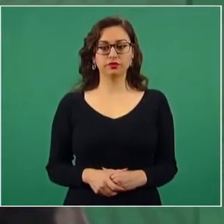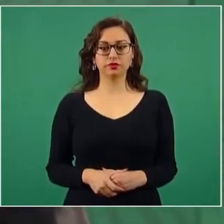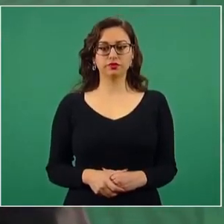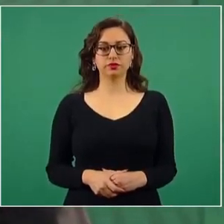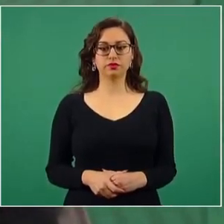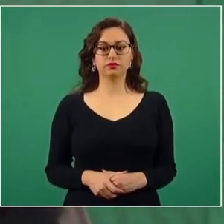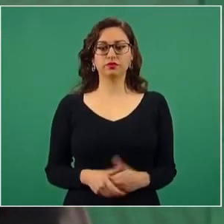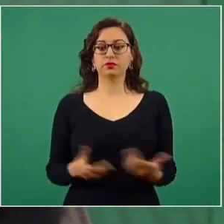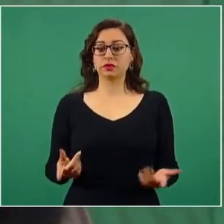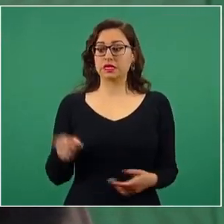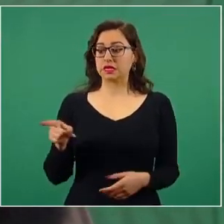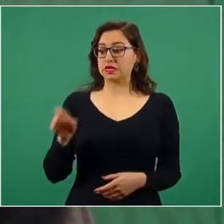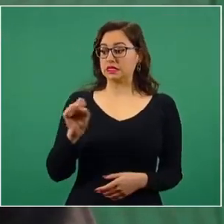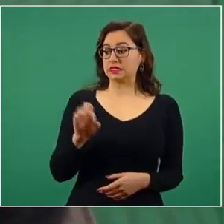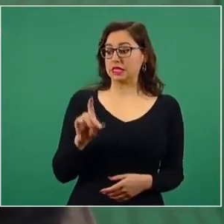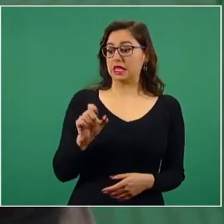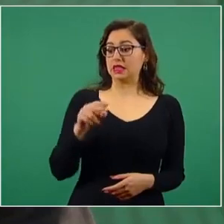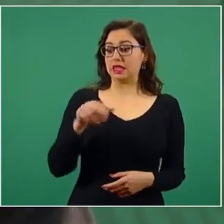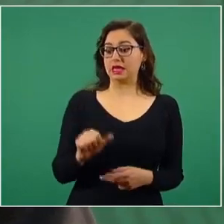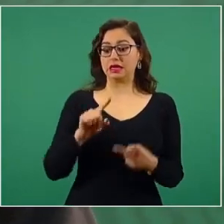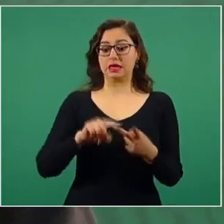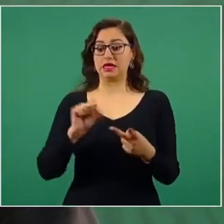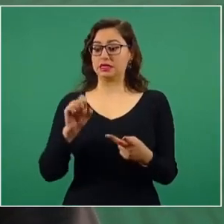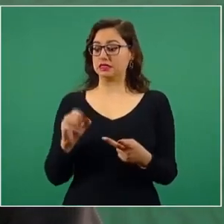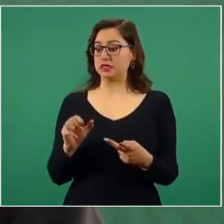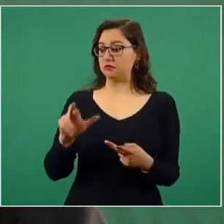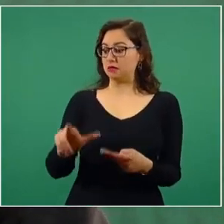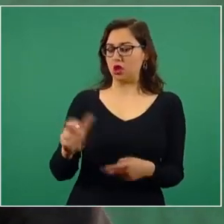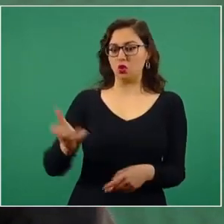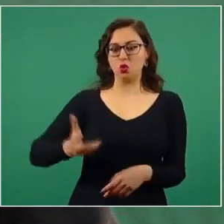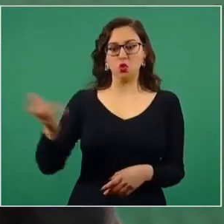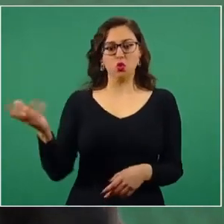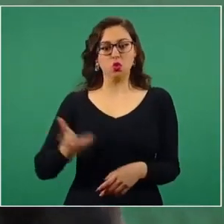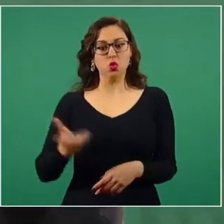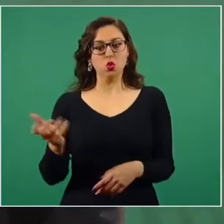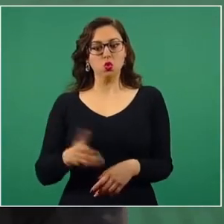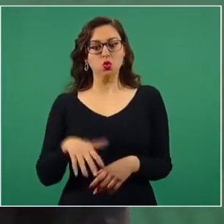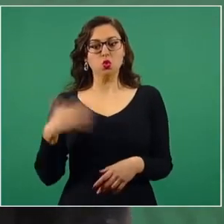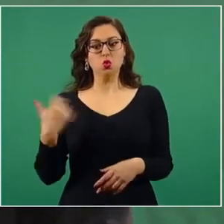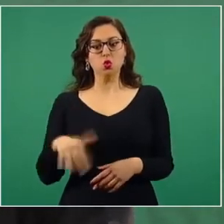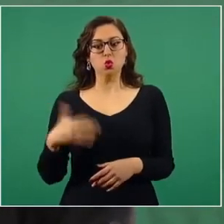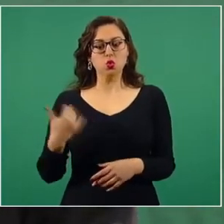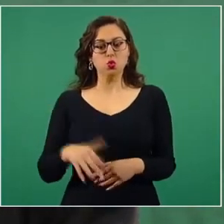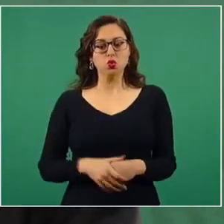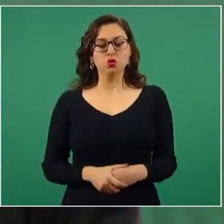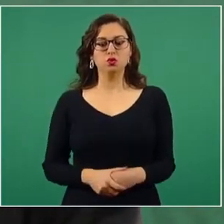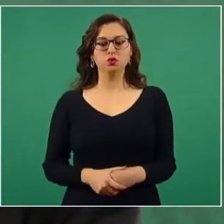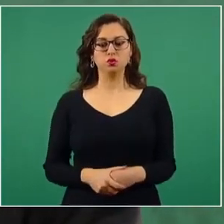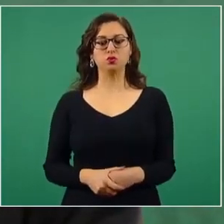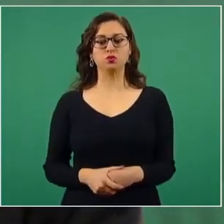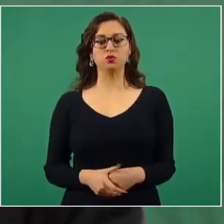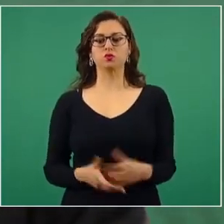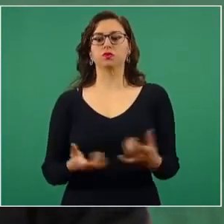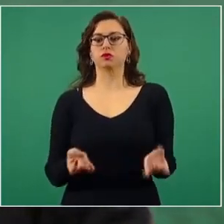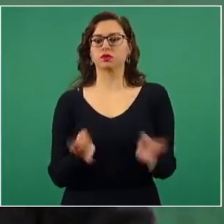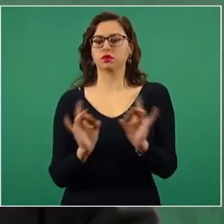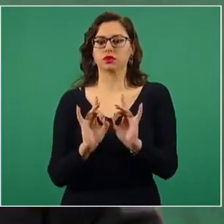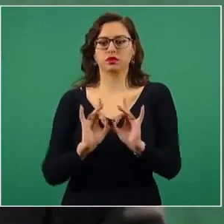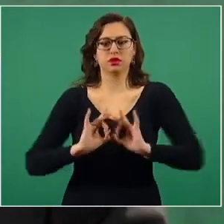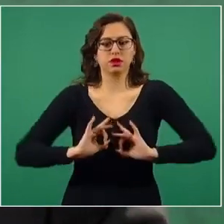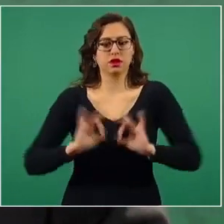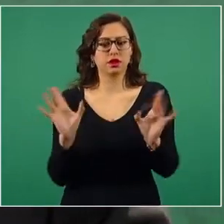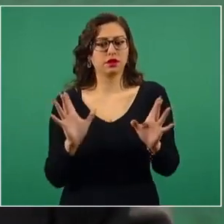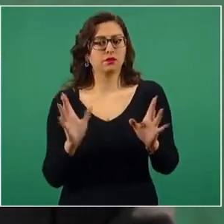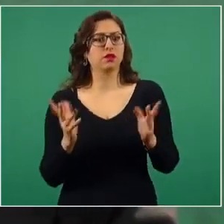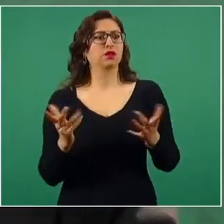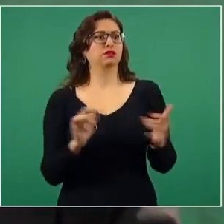la Secretaría de la Defensa, la Secretaría de Marina, cuando se padece de temblores, de